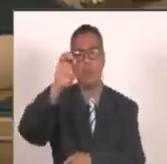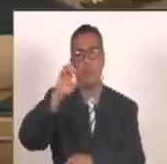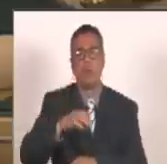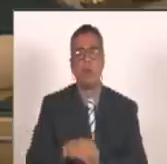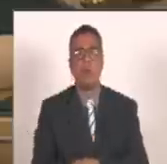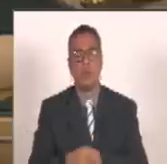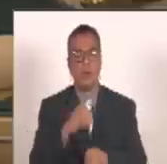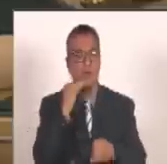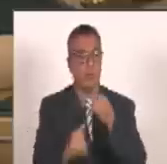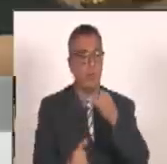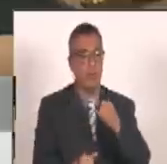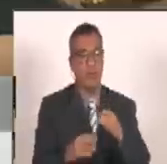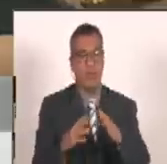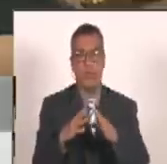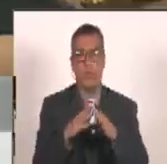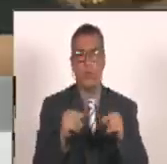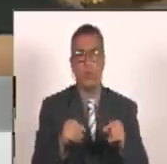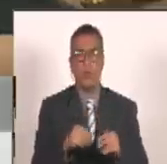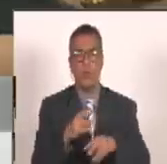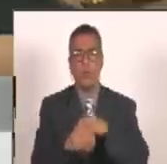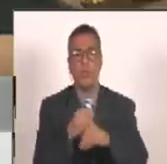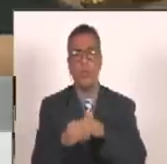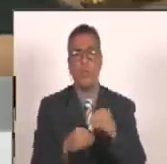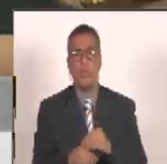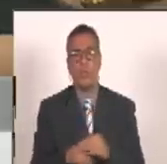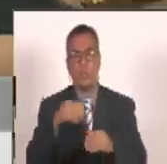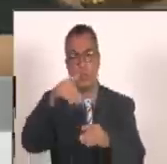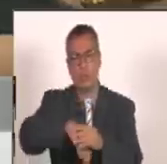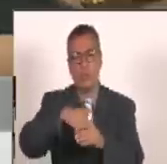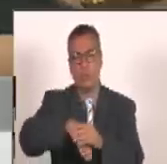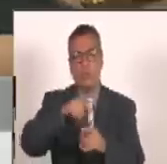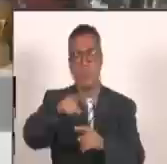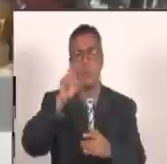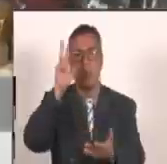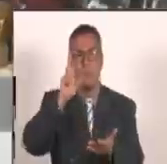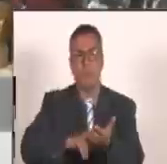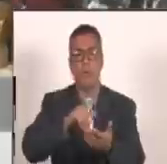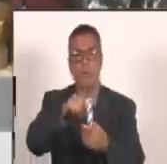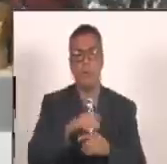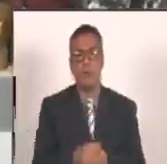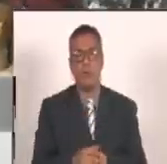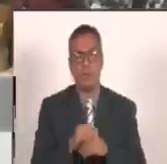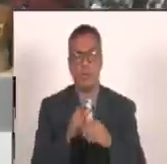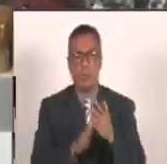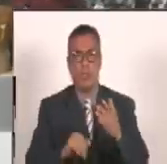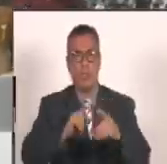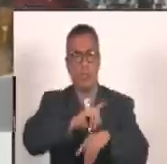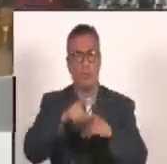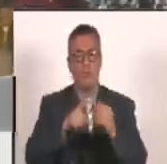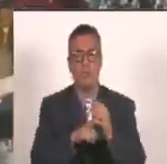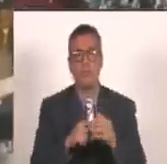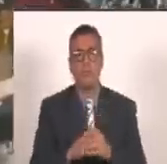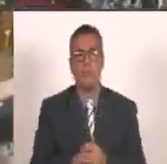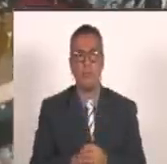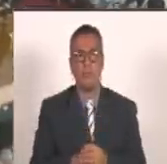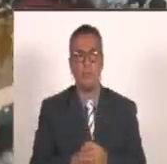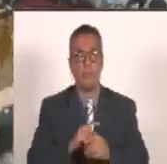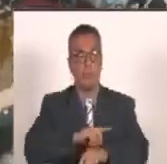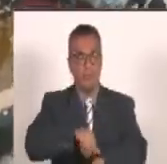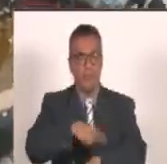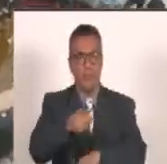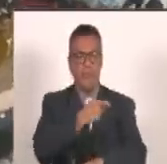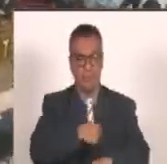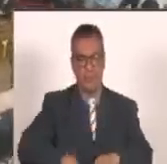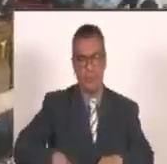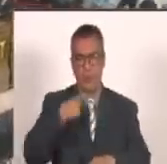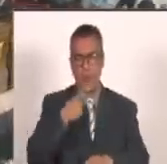Correa. Finalizadas las intervenciones, sometió a votación, resultando aprobado por mayoría calificada. A continuación,